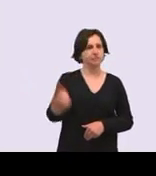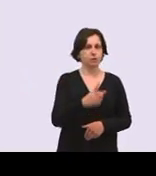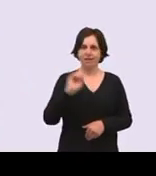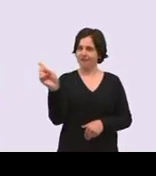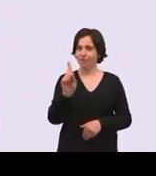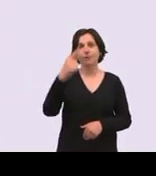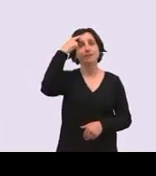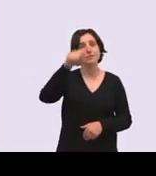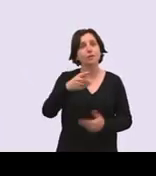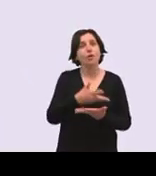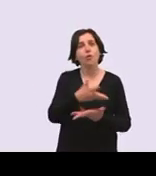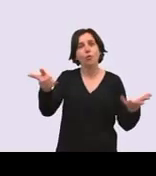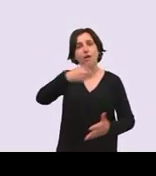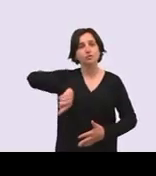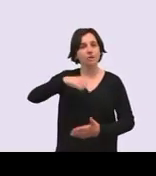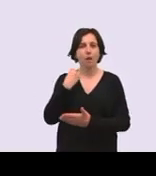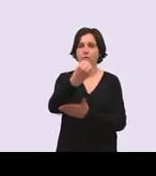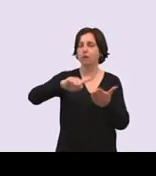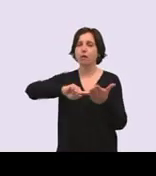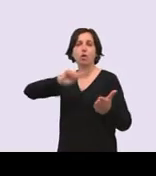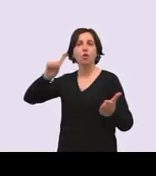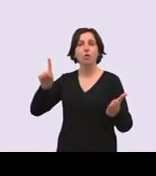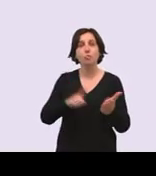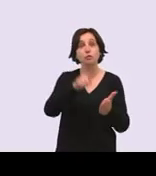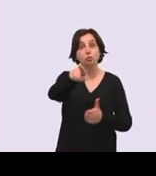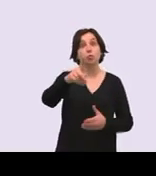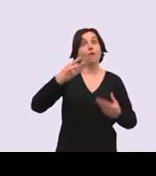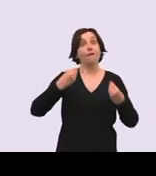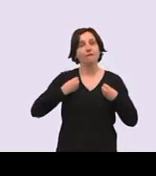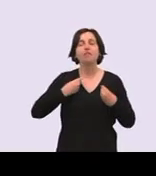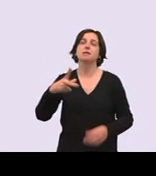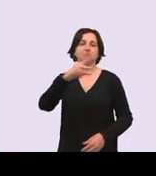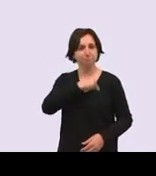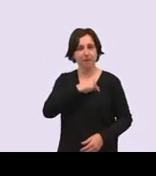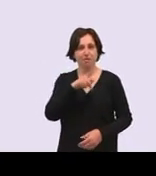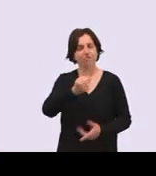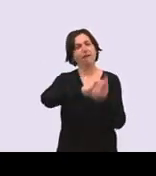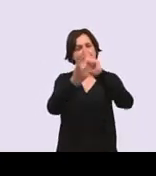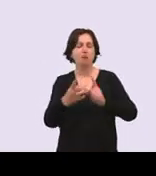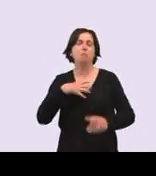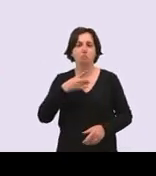sola. Tienes que saber que vamos a apoyarte en todo para que empieces la vida que te mereces.